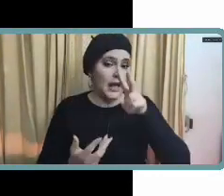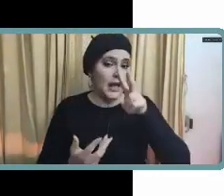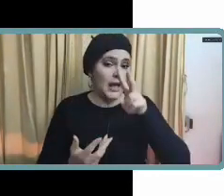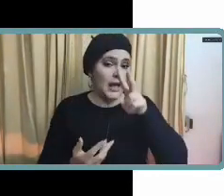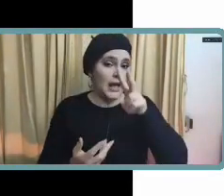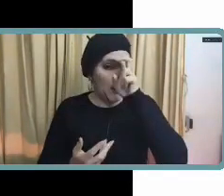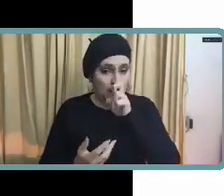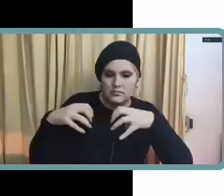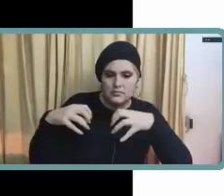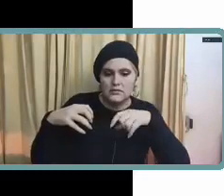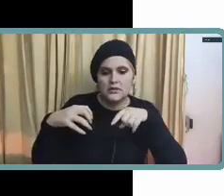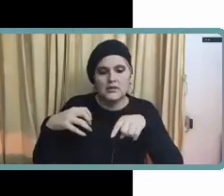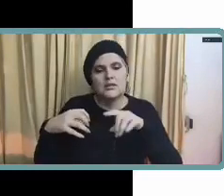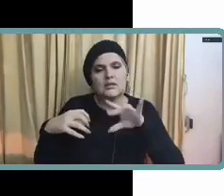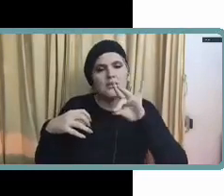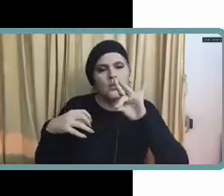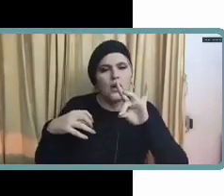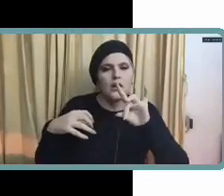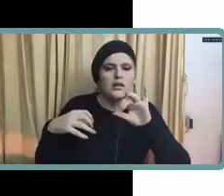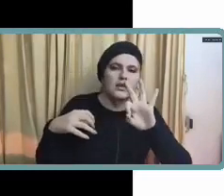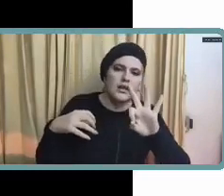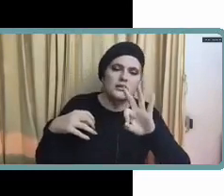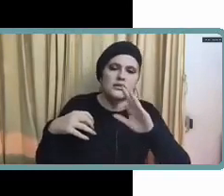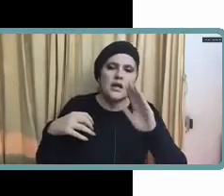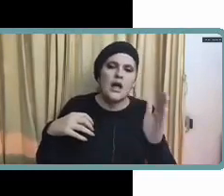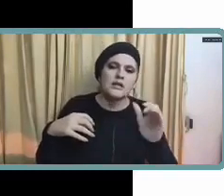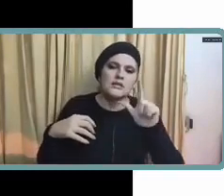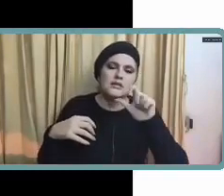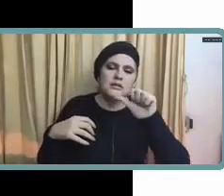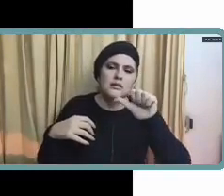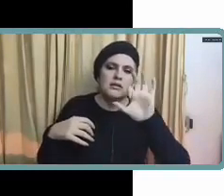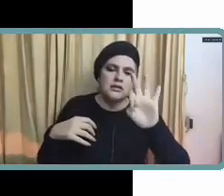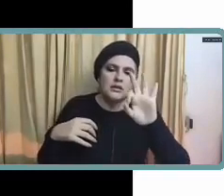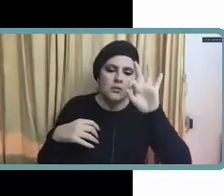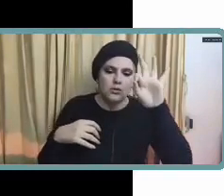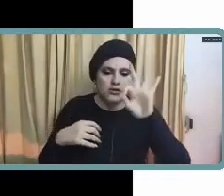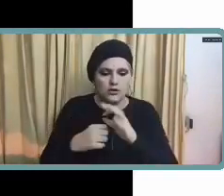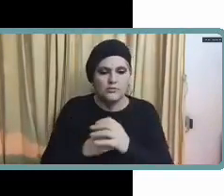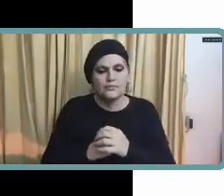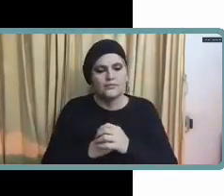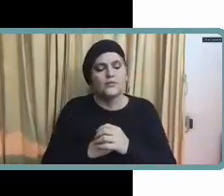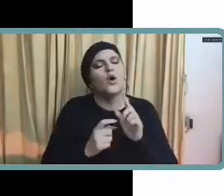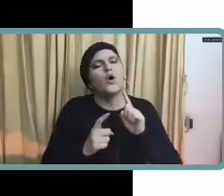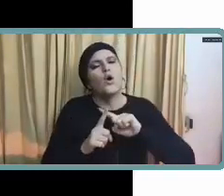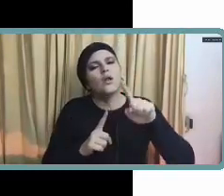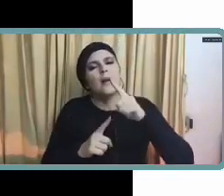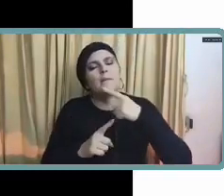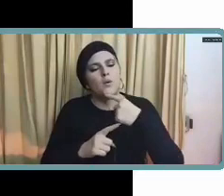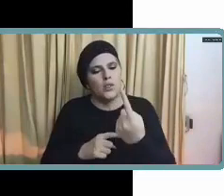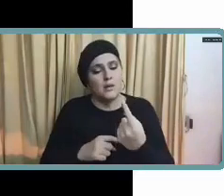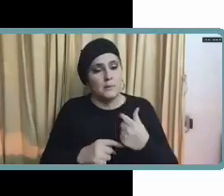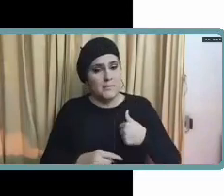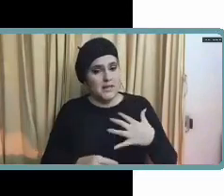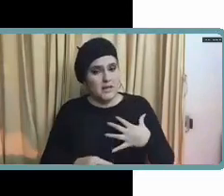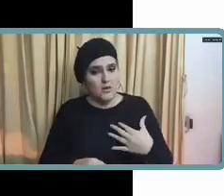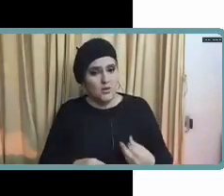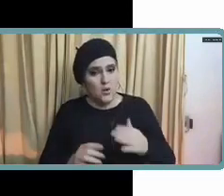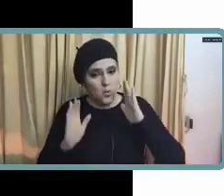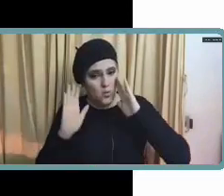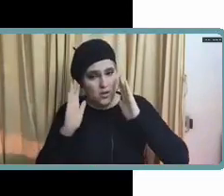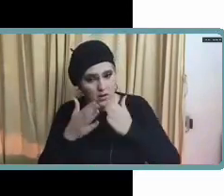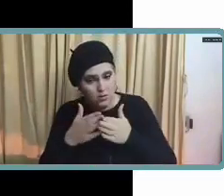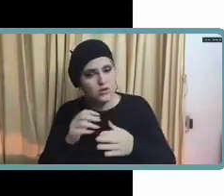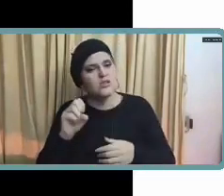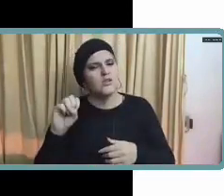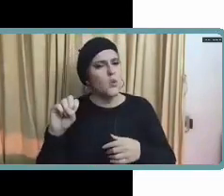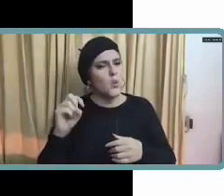a 67%. Y una pregunta que también nos hacen es, si yo tengo un hijo con autismo, la probabilidad de tener un segundo hijo